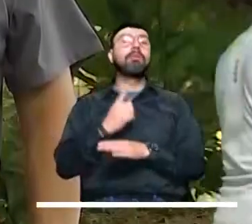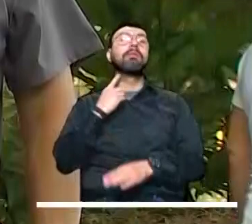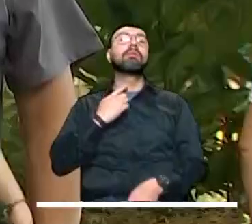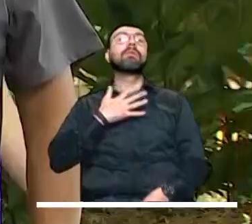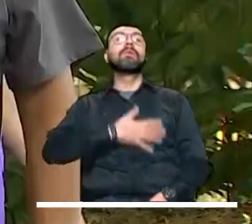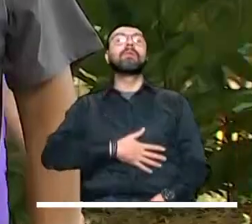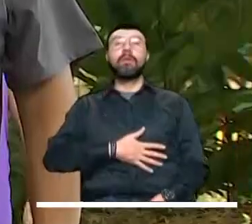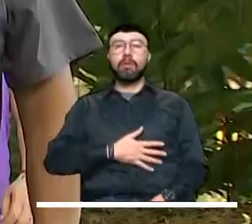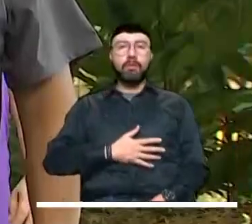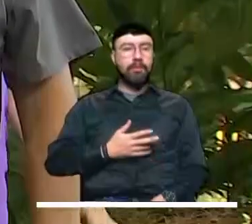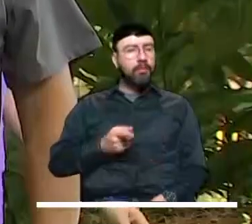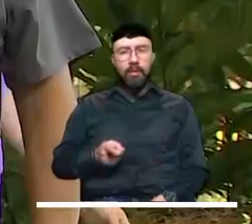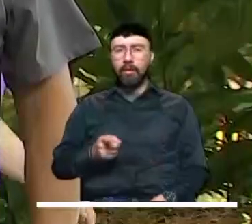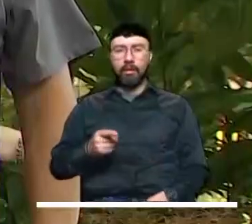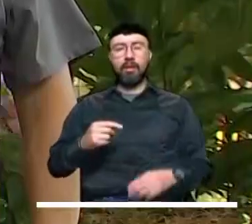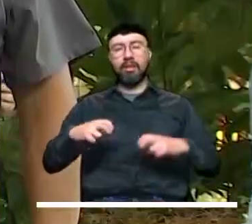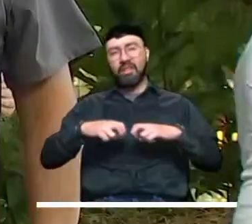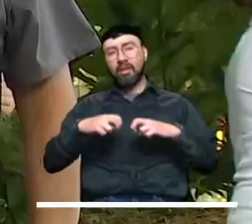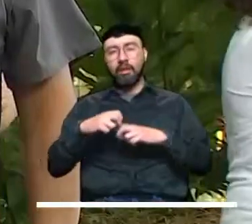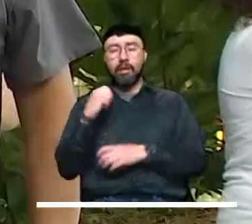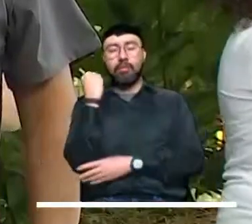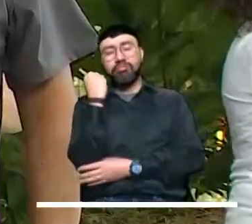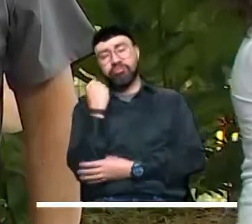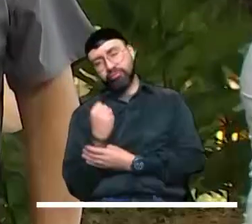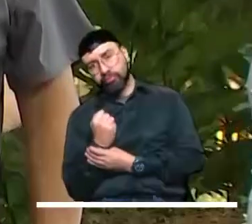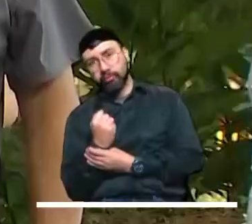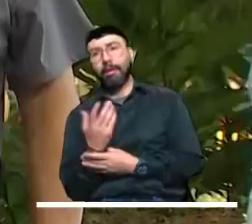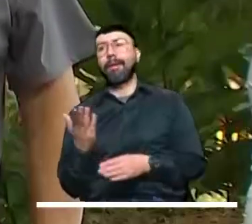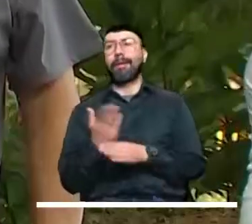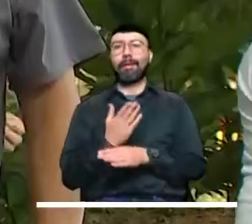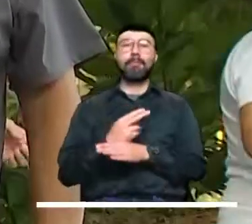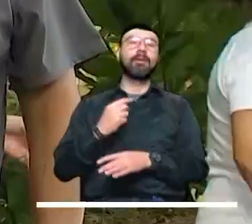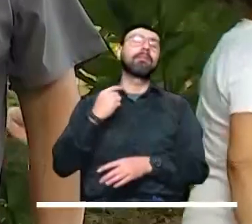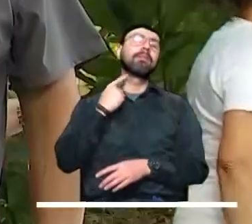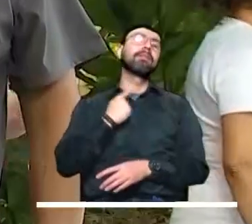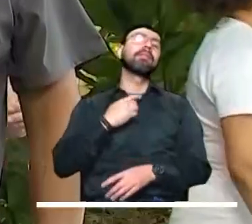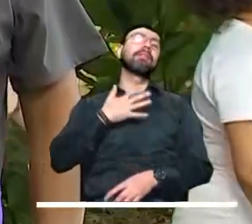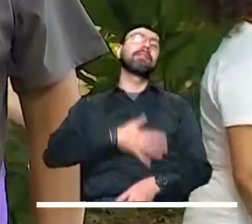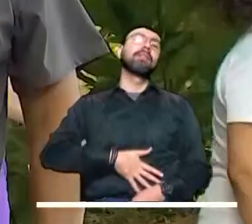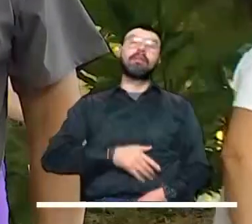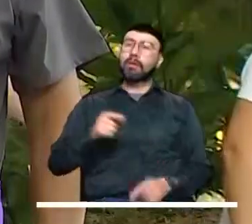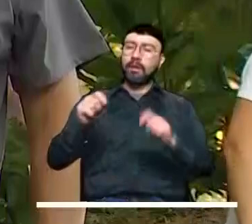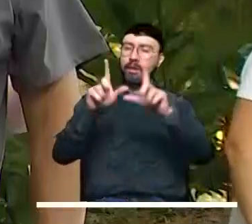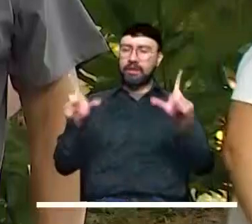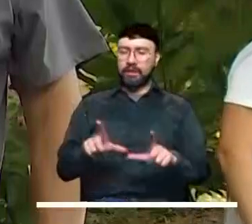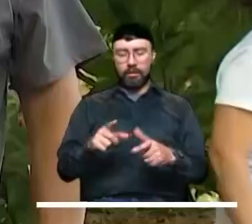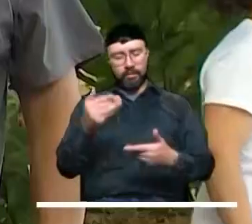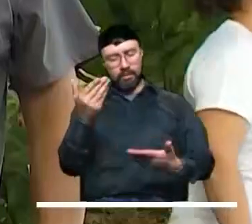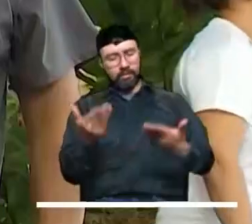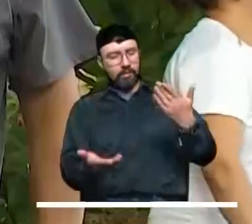me tira al piso la energía? Pues un problema de tiroides. ¿Y él qué me dice en el examen?